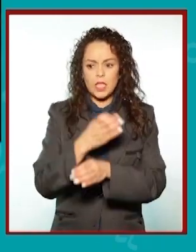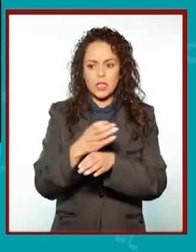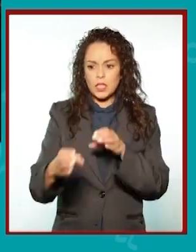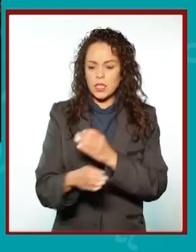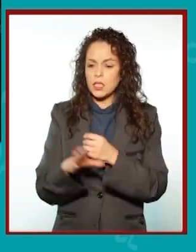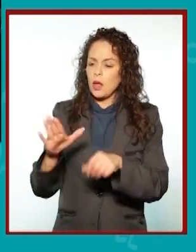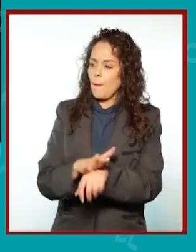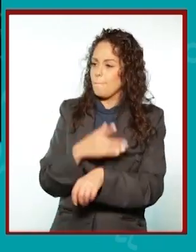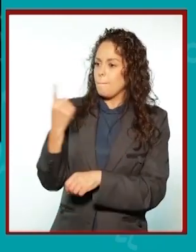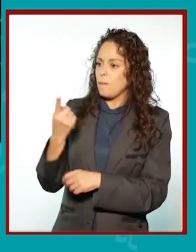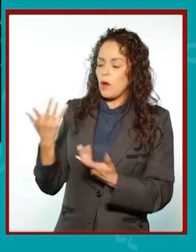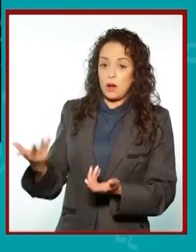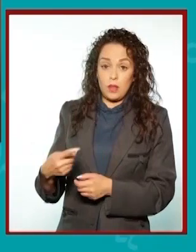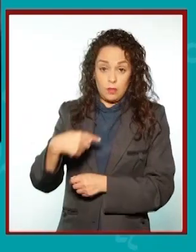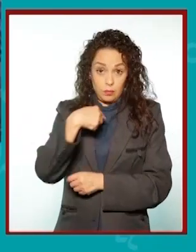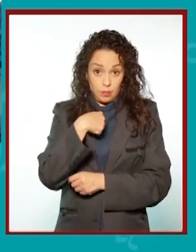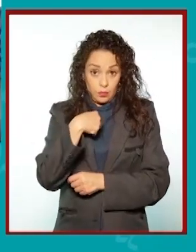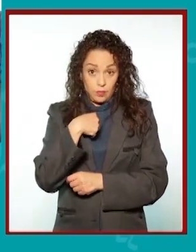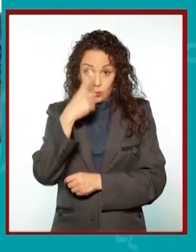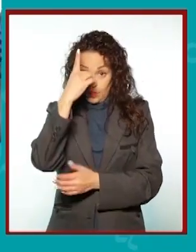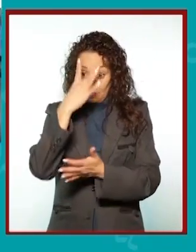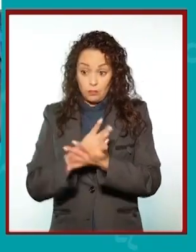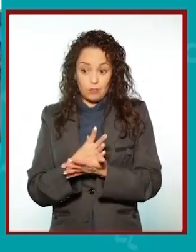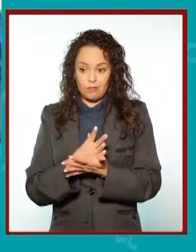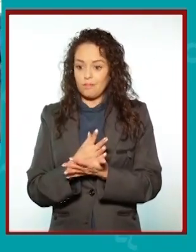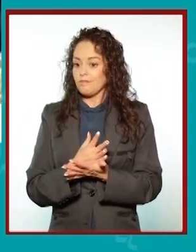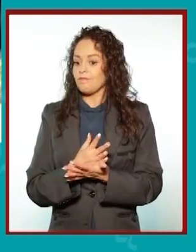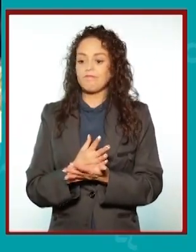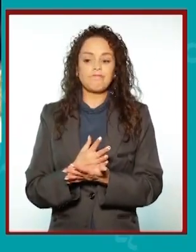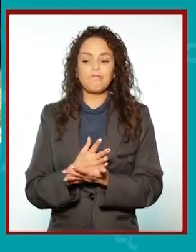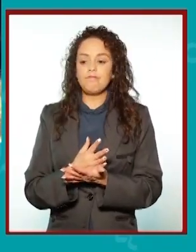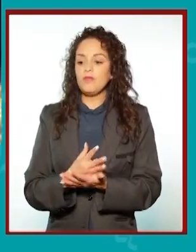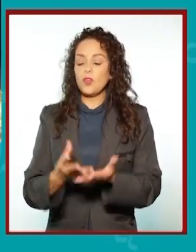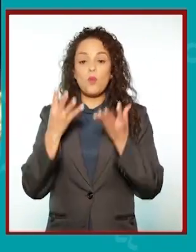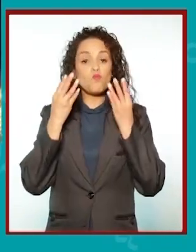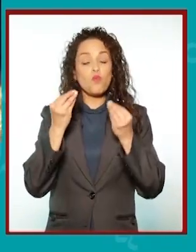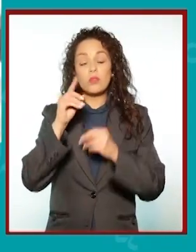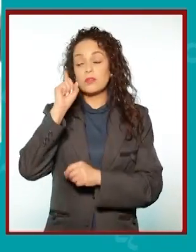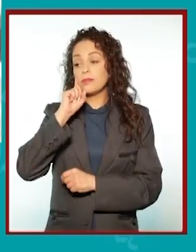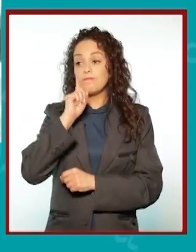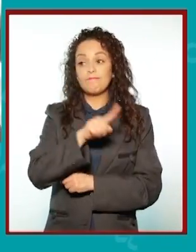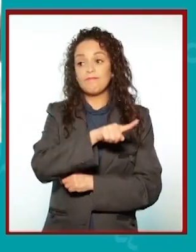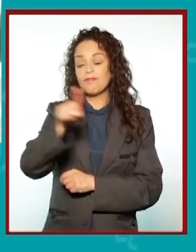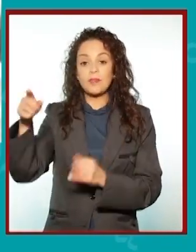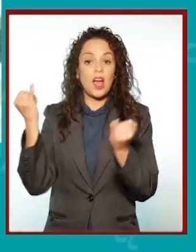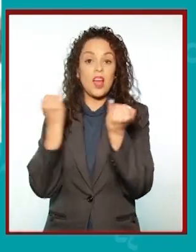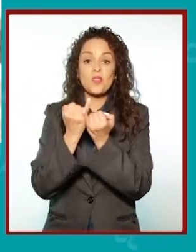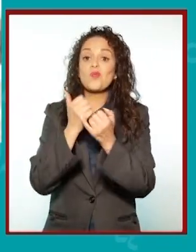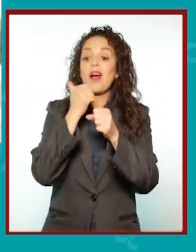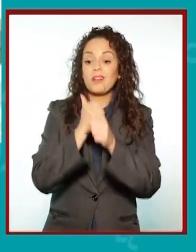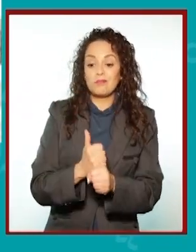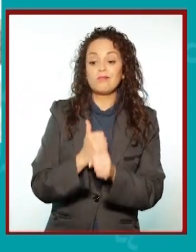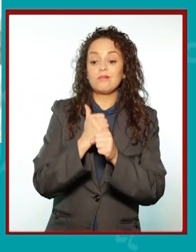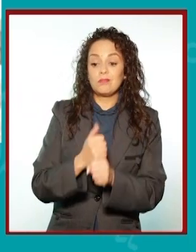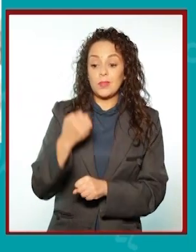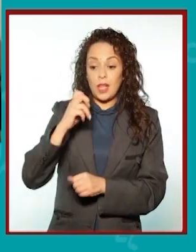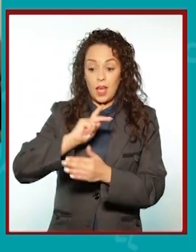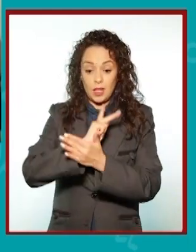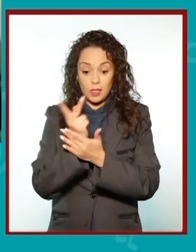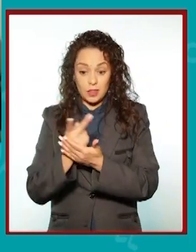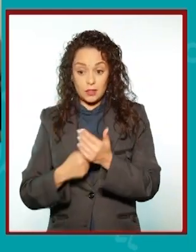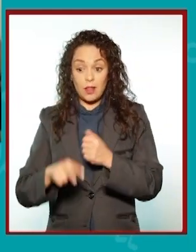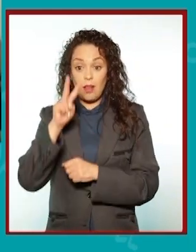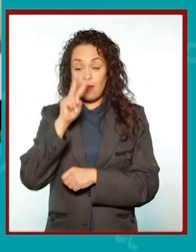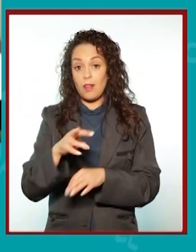tomar acción en este tipo de cosas porque creo que mi caso no es único, o sea, es el caso de muchísimas mujeres.